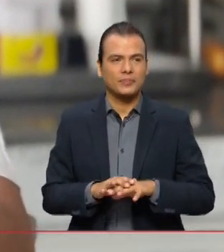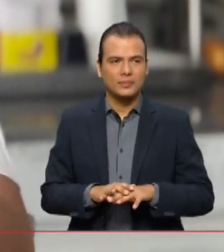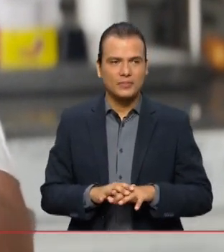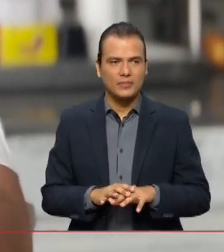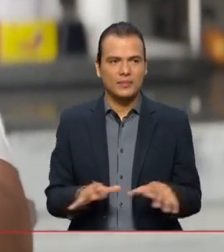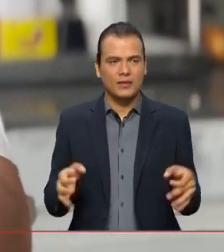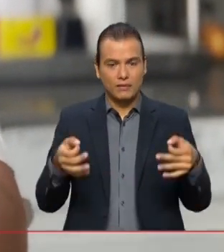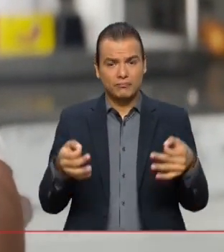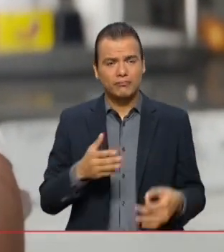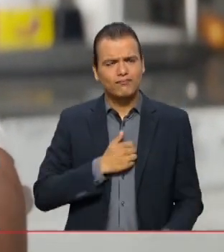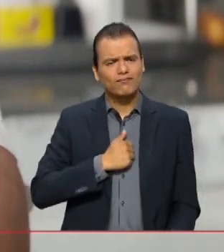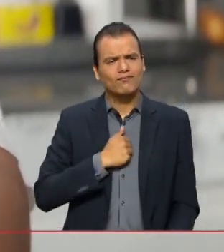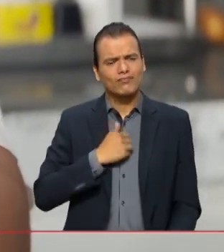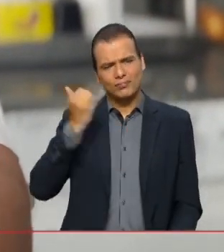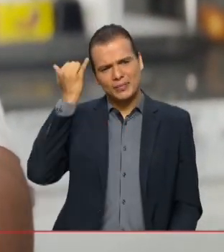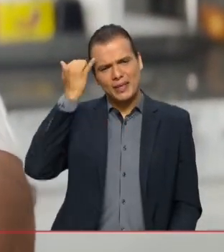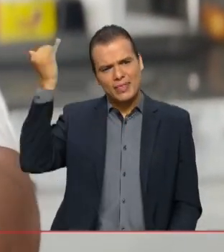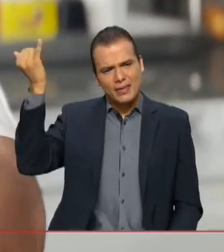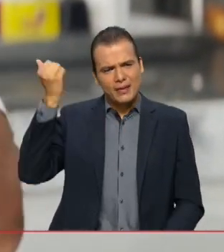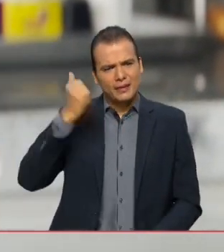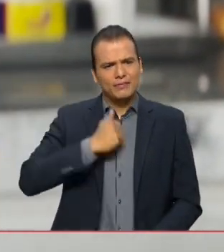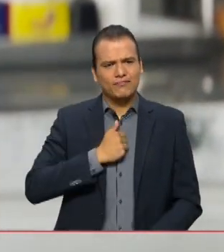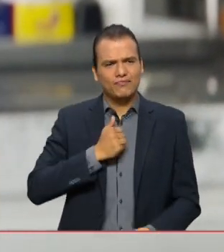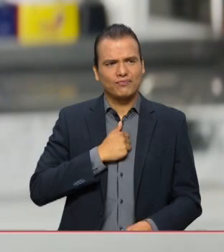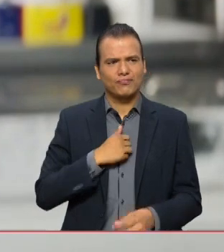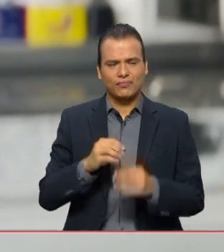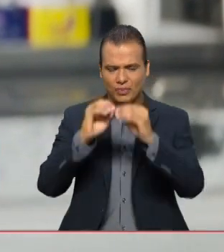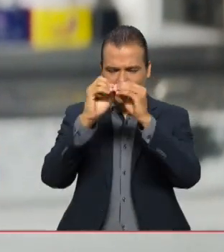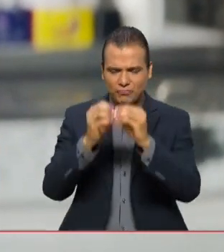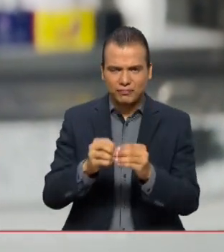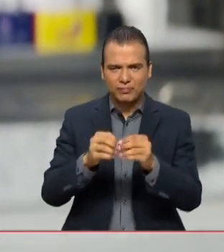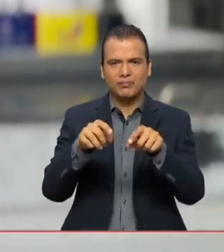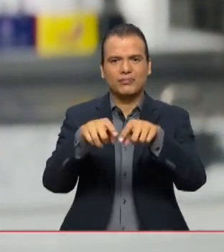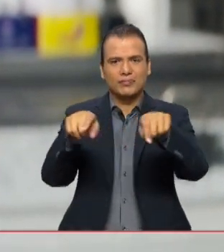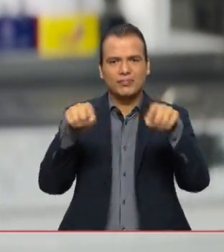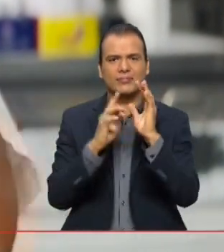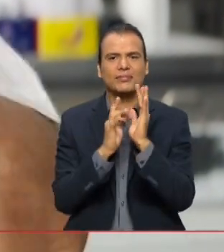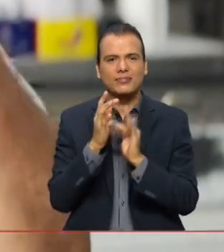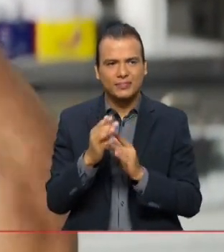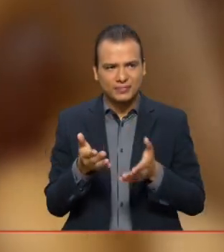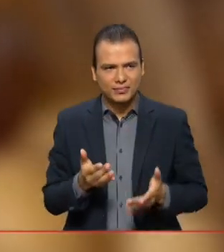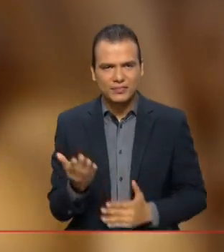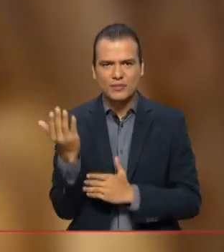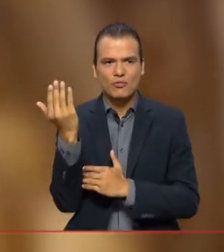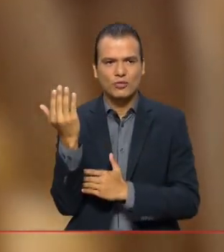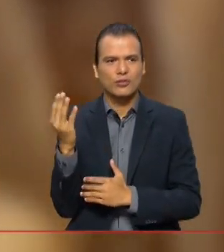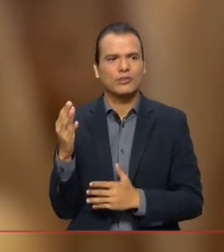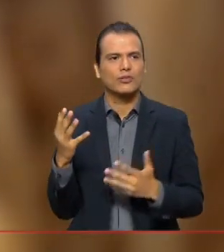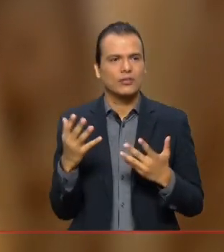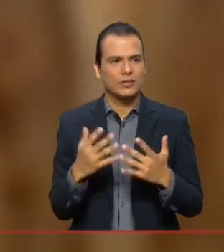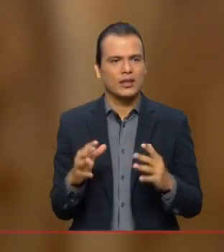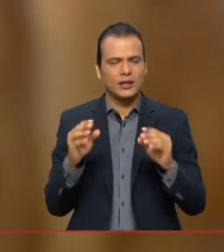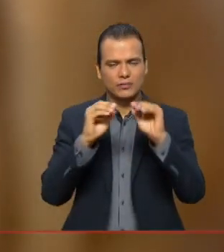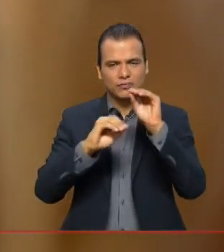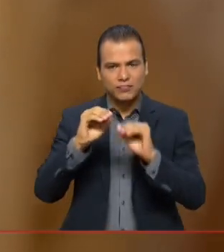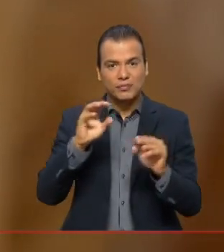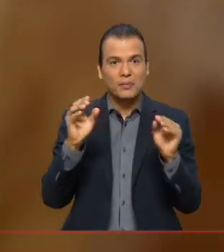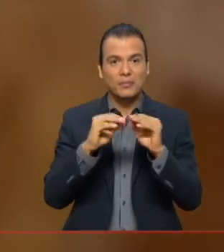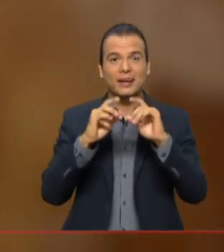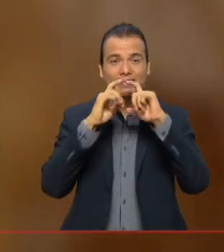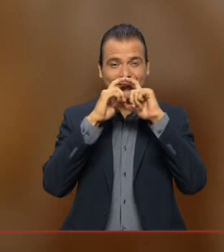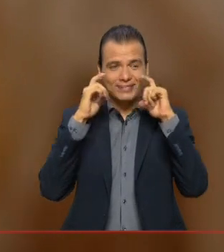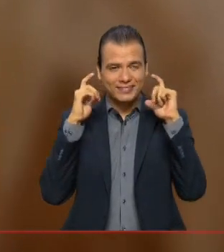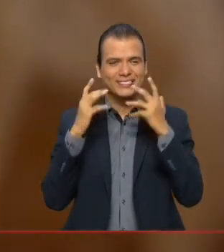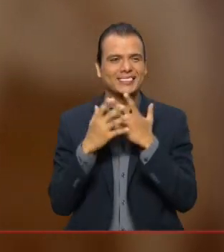se me ocurrió la idea de hacer los muñequitos, el pesebre, y a todos los muñequitos colocarles tapabocas. Este